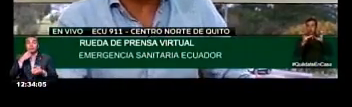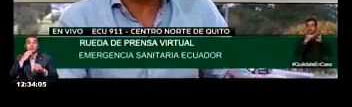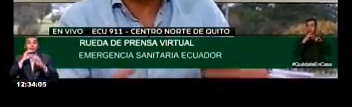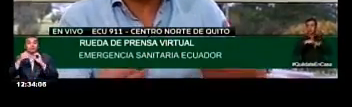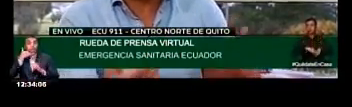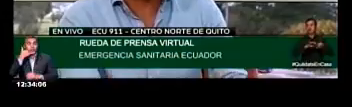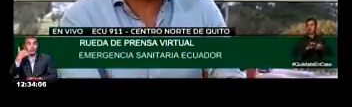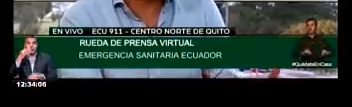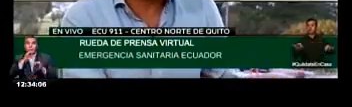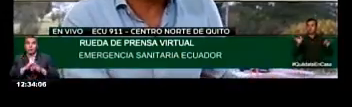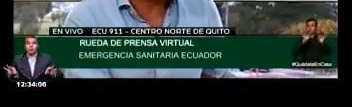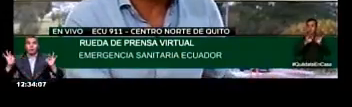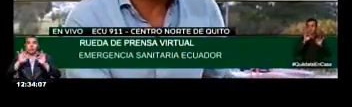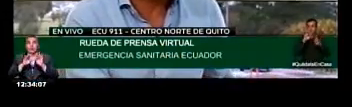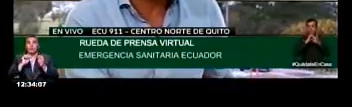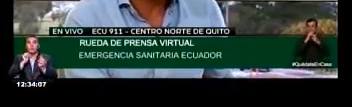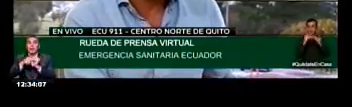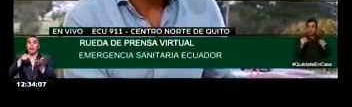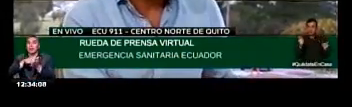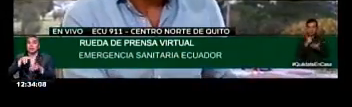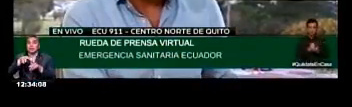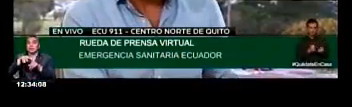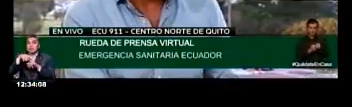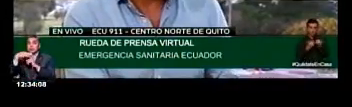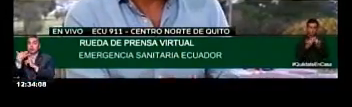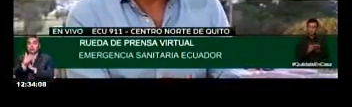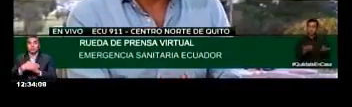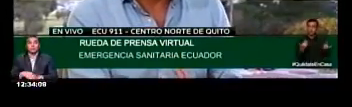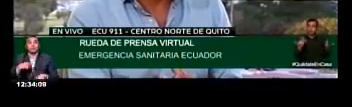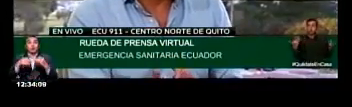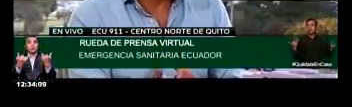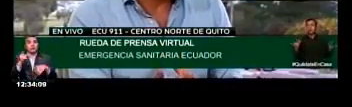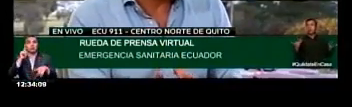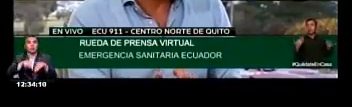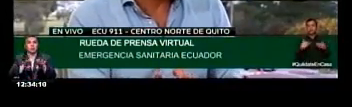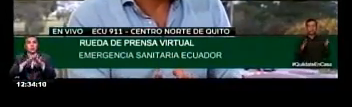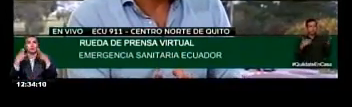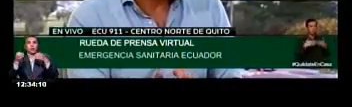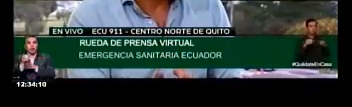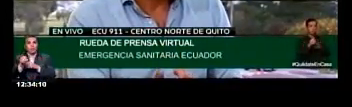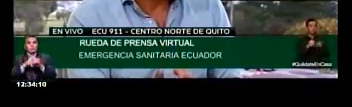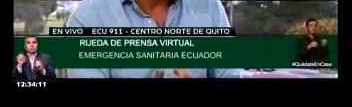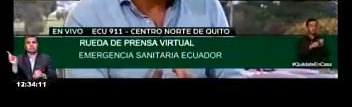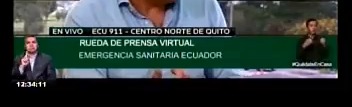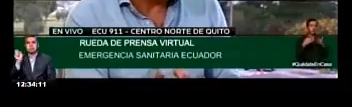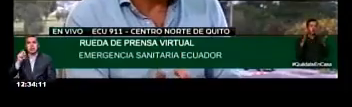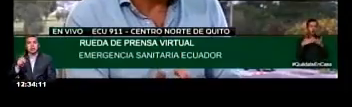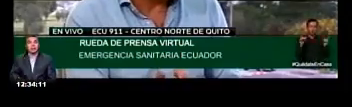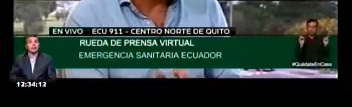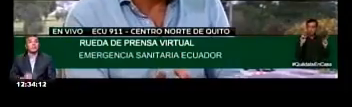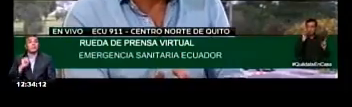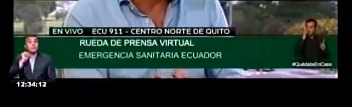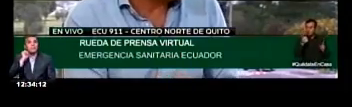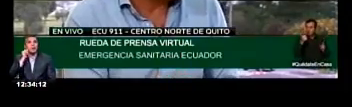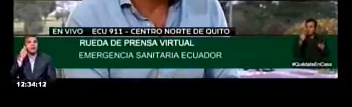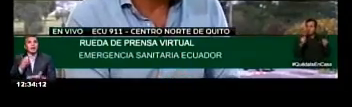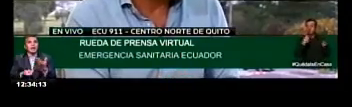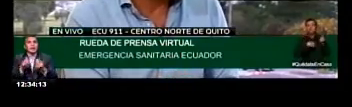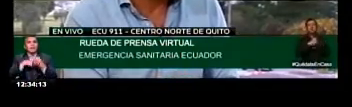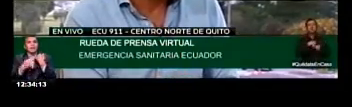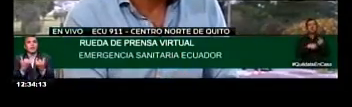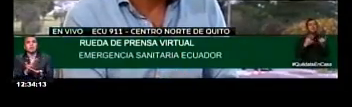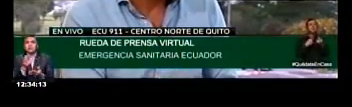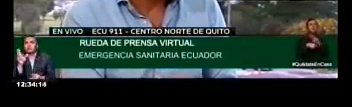porque es fundamental para superar esta situación. Pero en este momento no tienen por qué abrir agencias. A partir de mañana, ¿qué venta van a hacer